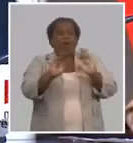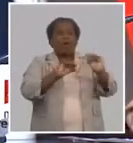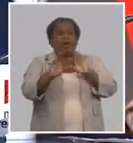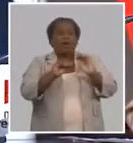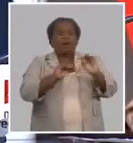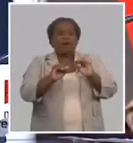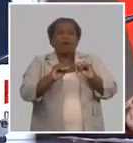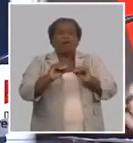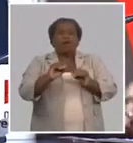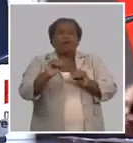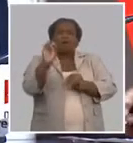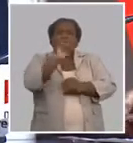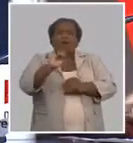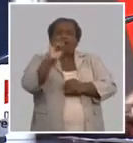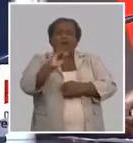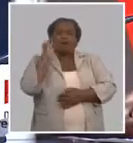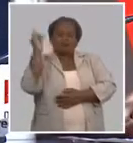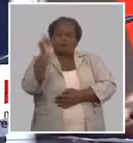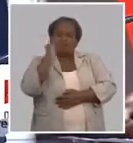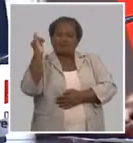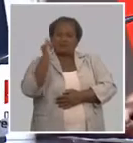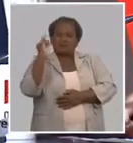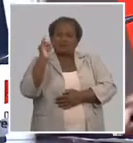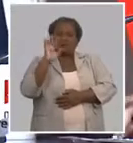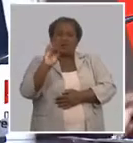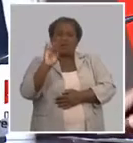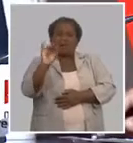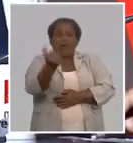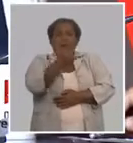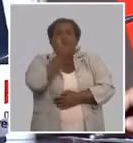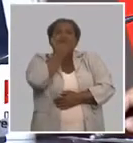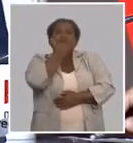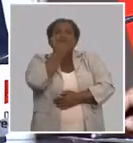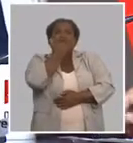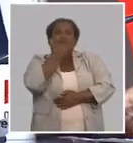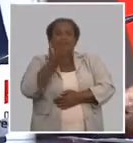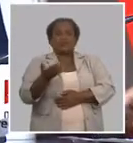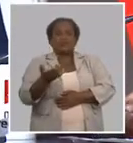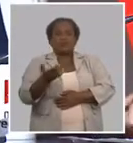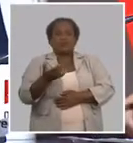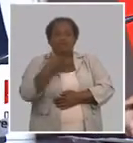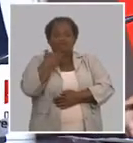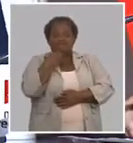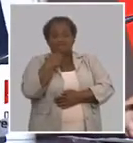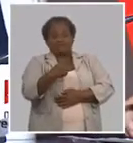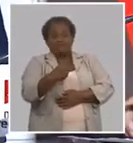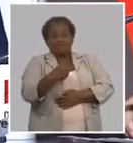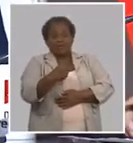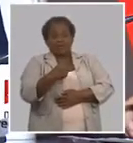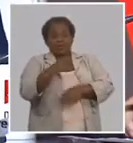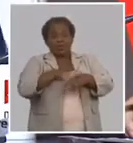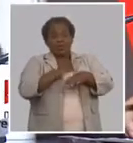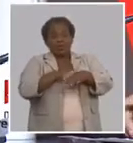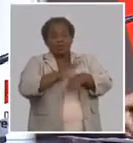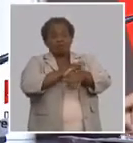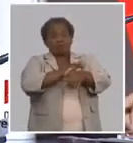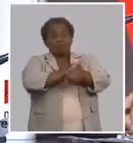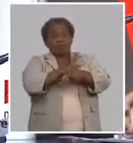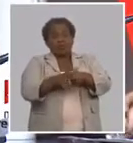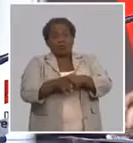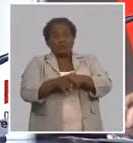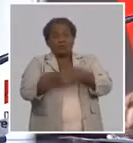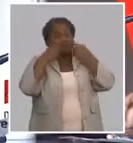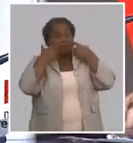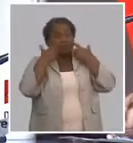organizaciones internacionales de las afectaciones y son serias que ha creado la pandemia sobre todo el